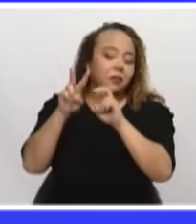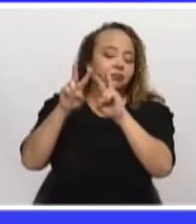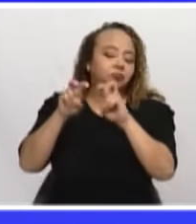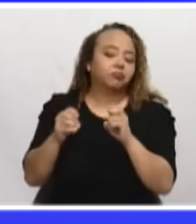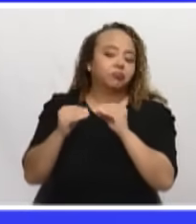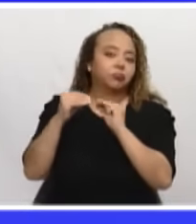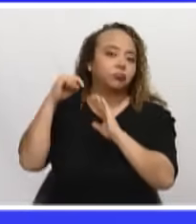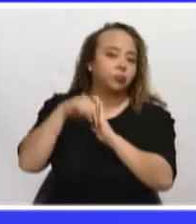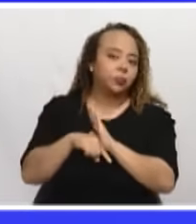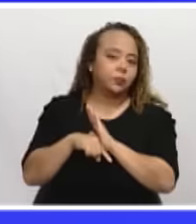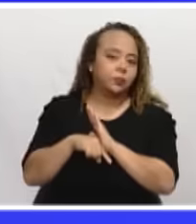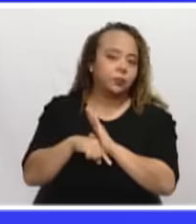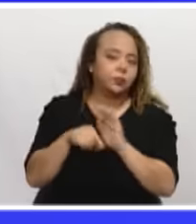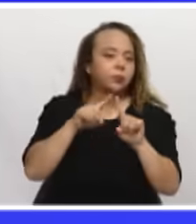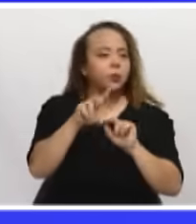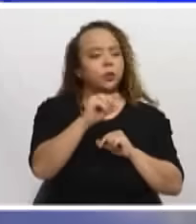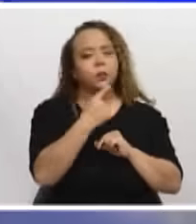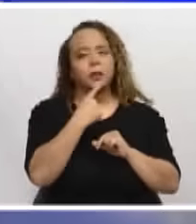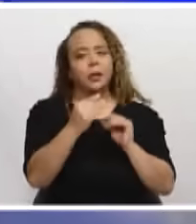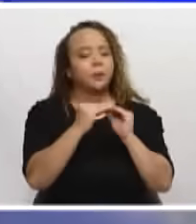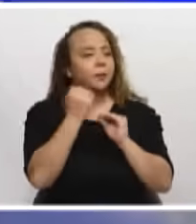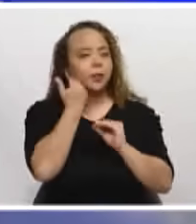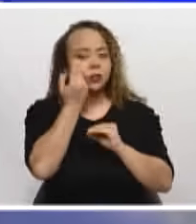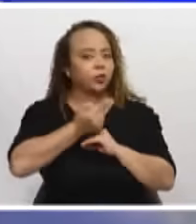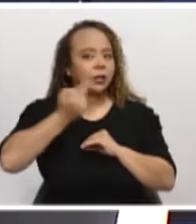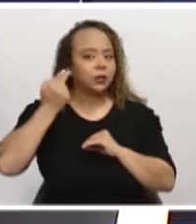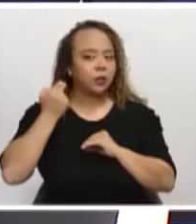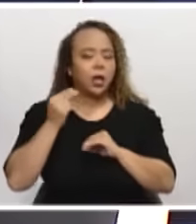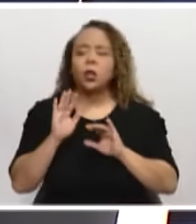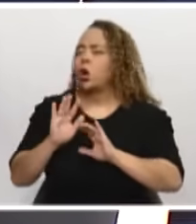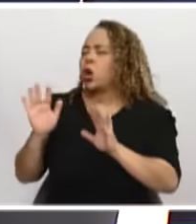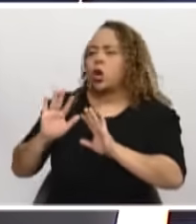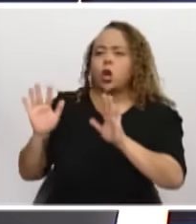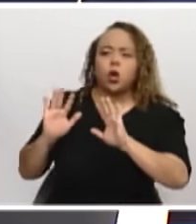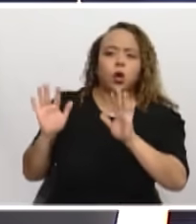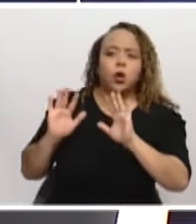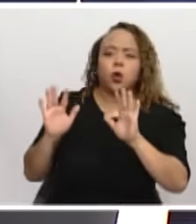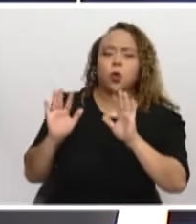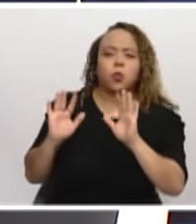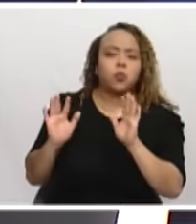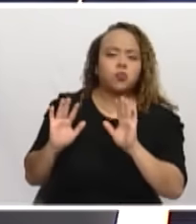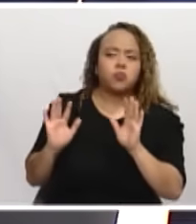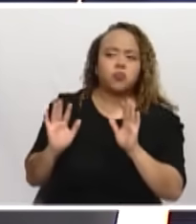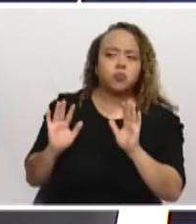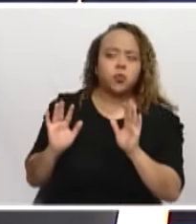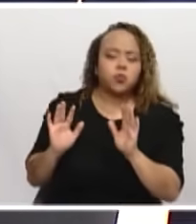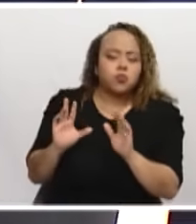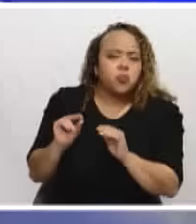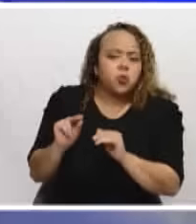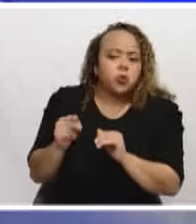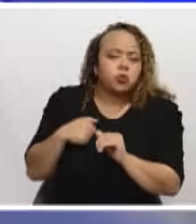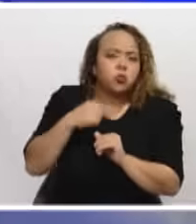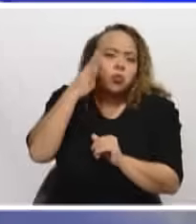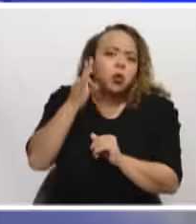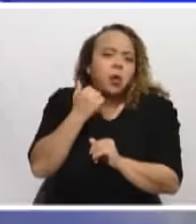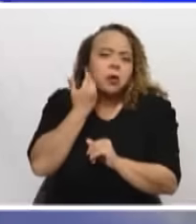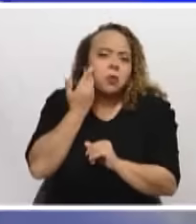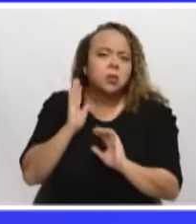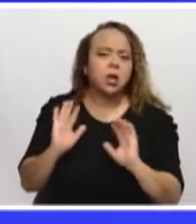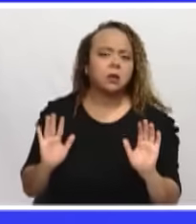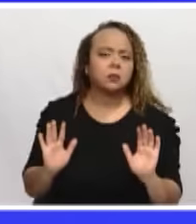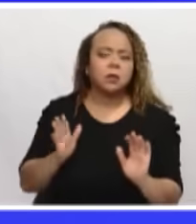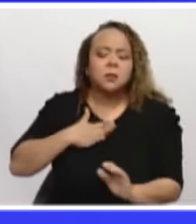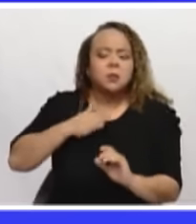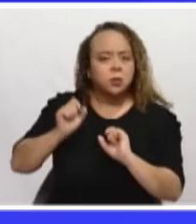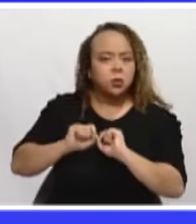más profunda pero pero no no me digas que es la más vergonzosa en la historia del zapa no pero no no ni siquiera ni siquiera creo que es vergonzosa a